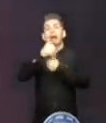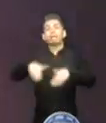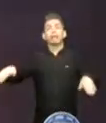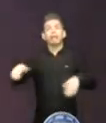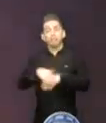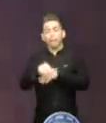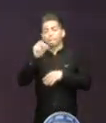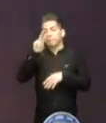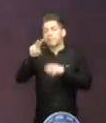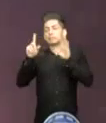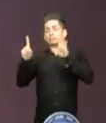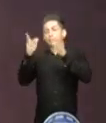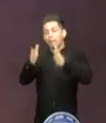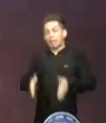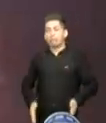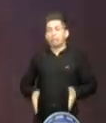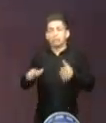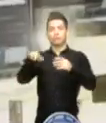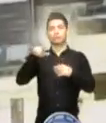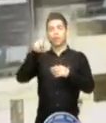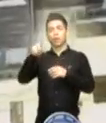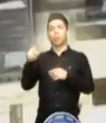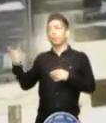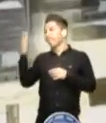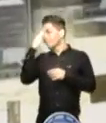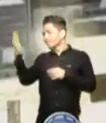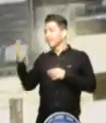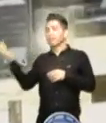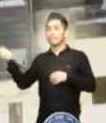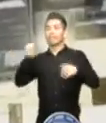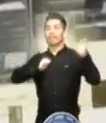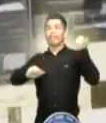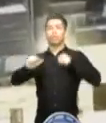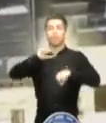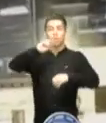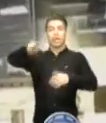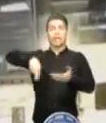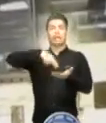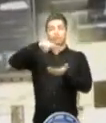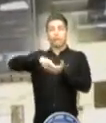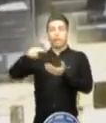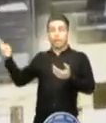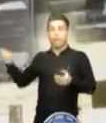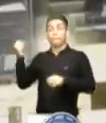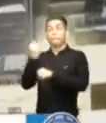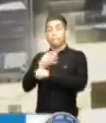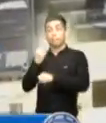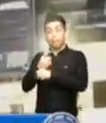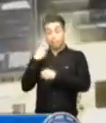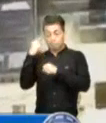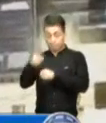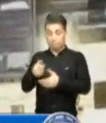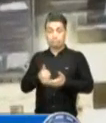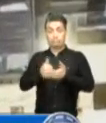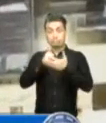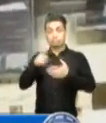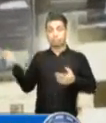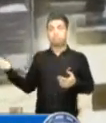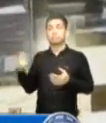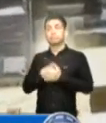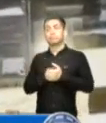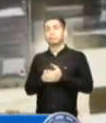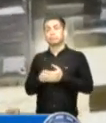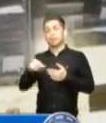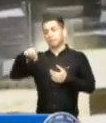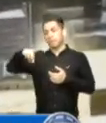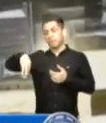la zona 1, frente al Teatro Nacional. Bomberos municipales y voluntarios han arribado al área. PMT de Ciudad de